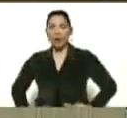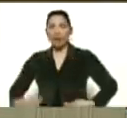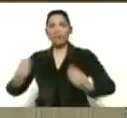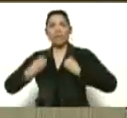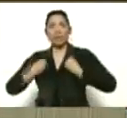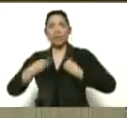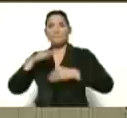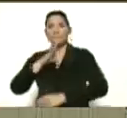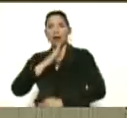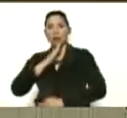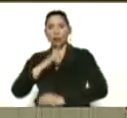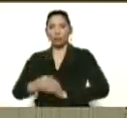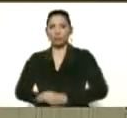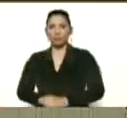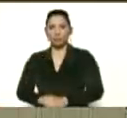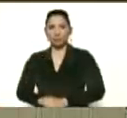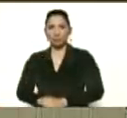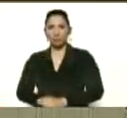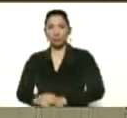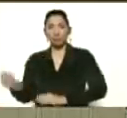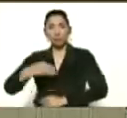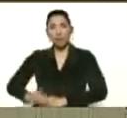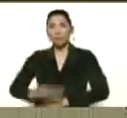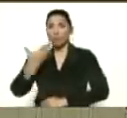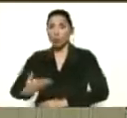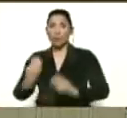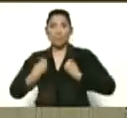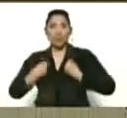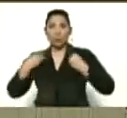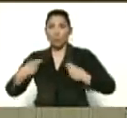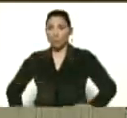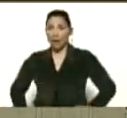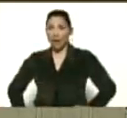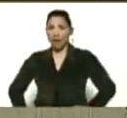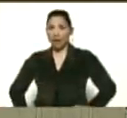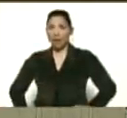banco. Más importa la vida humana que un